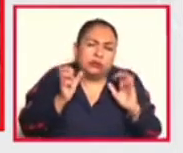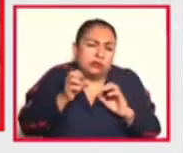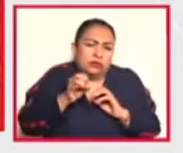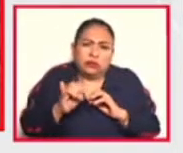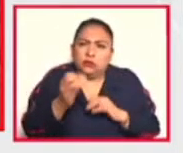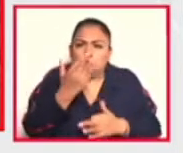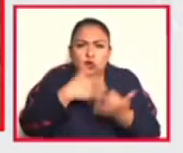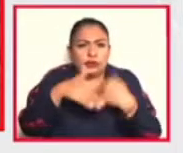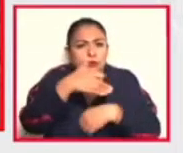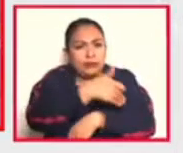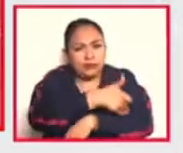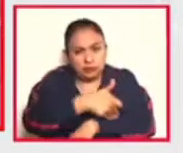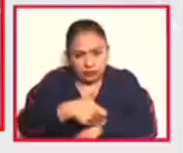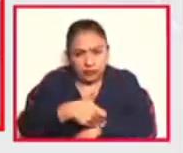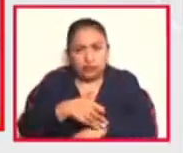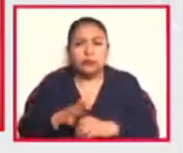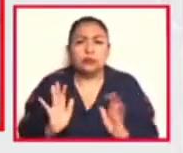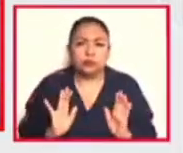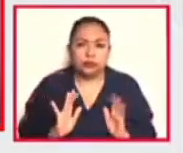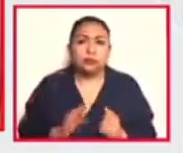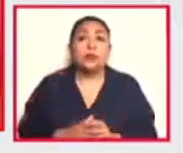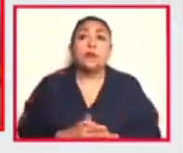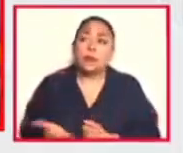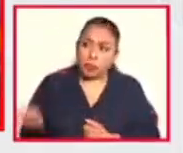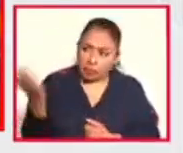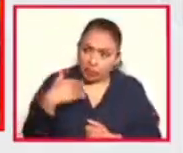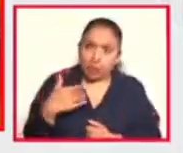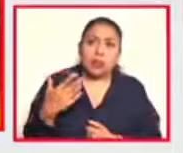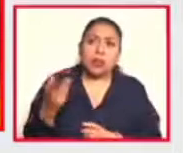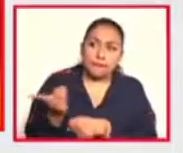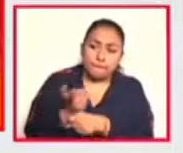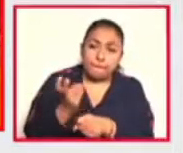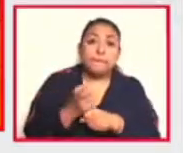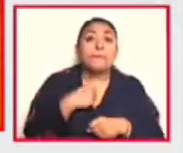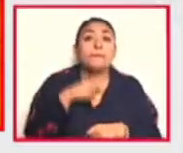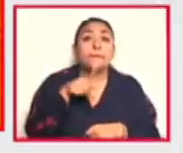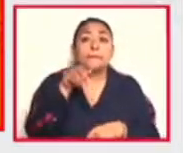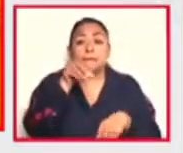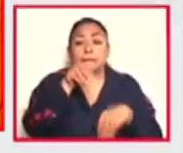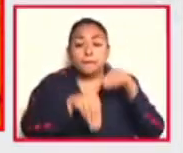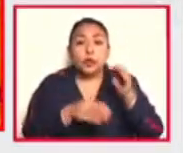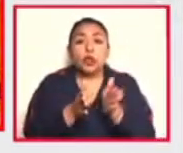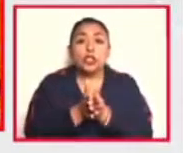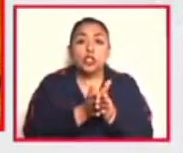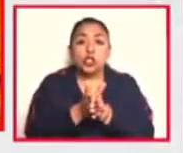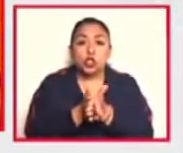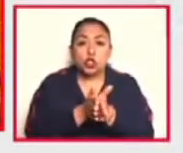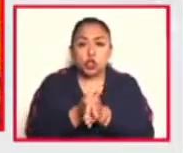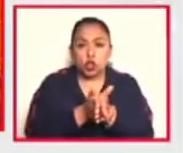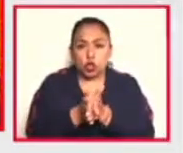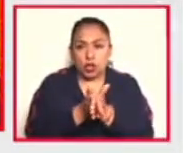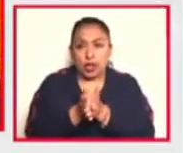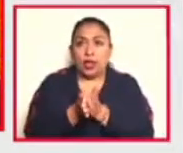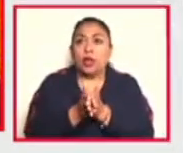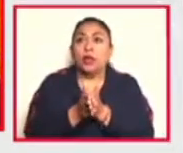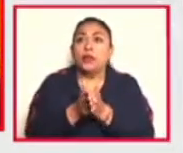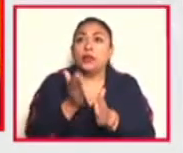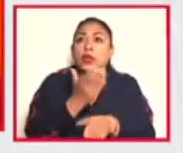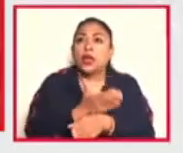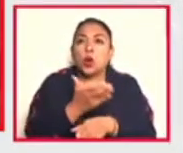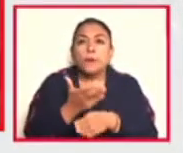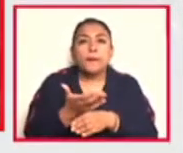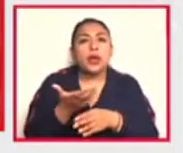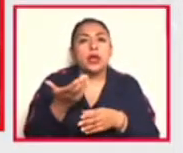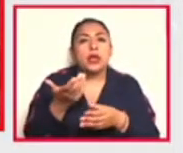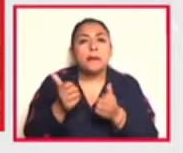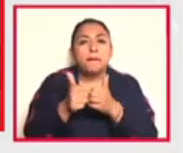familia que venga. También le ponen chocolate acompañado de un pan, atole,